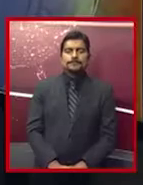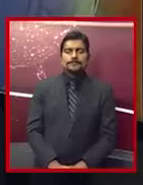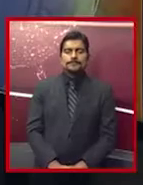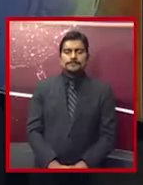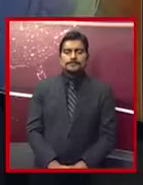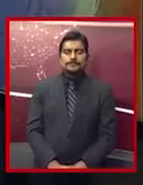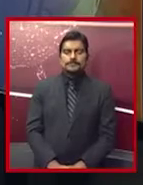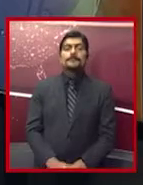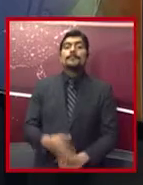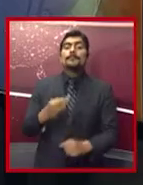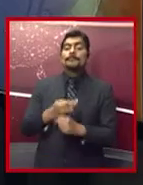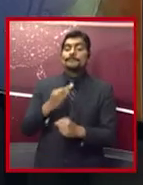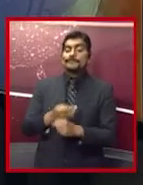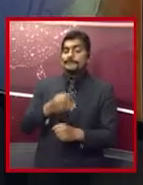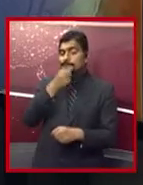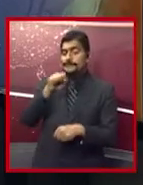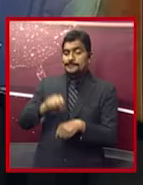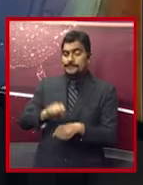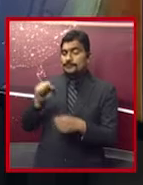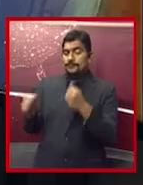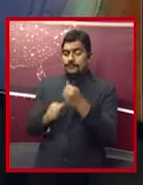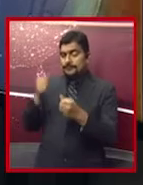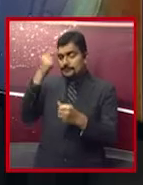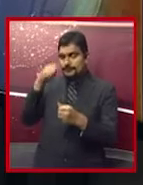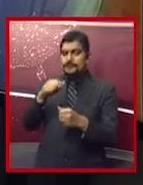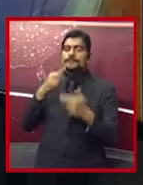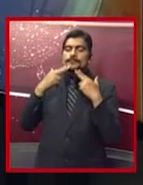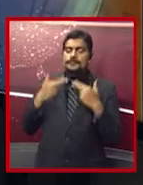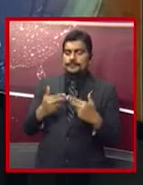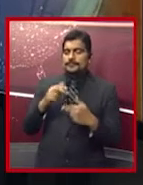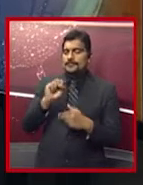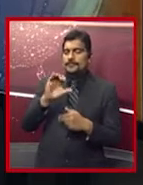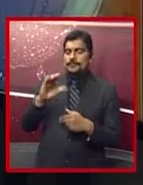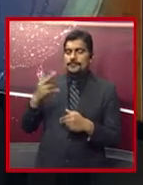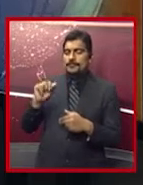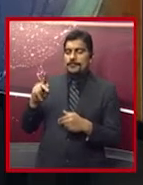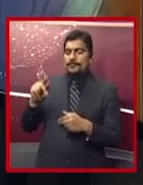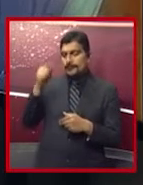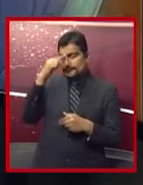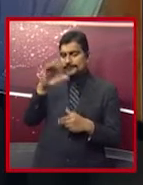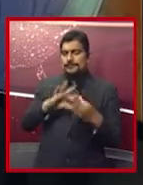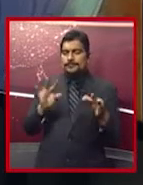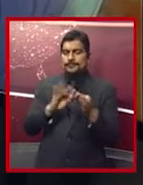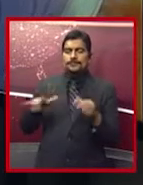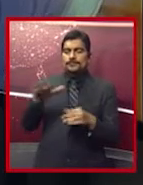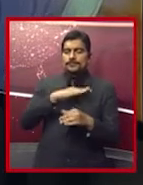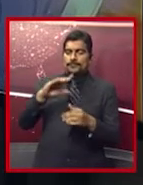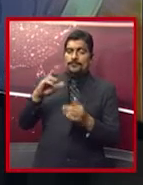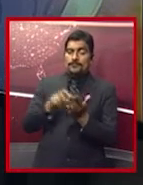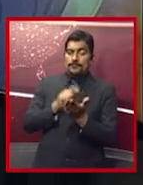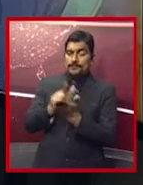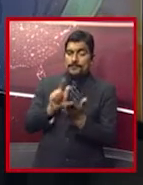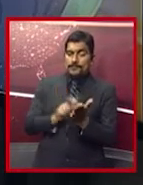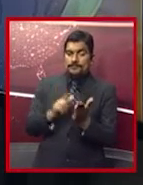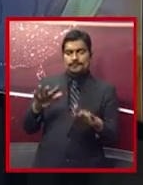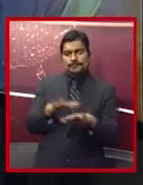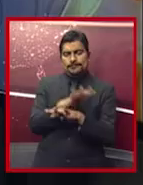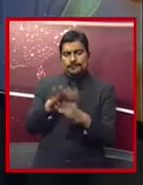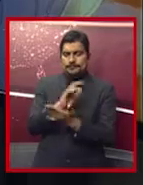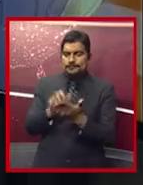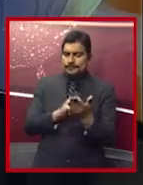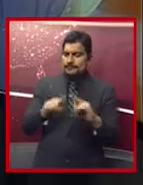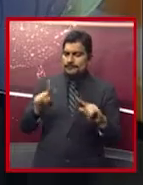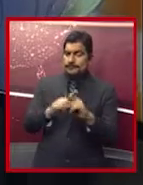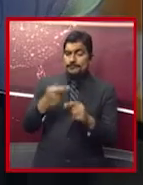Por su parte, el subsecretario de Ingresos de la Secretaría de Hacienda y Crédito Público, Miguel Mesmajer, indicó que luego de la reforma energética, la determinación de precios